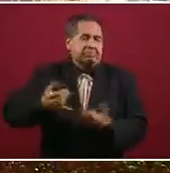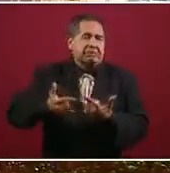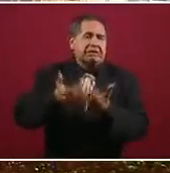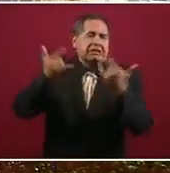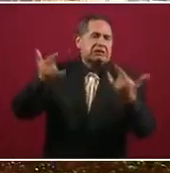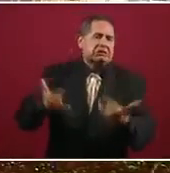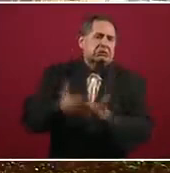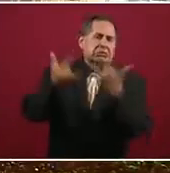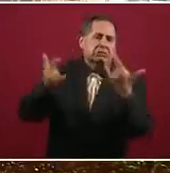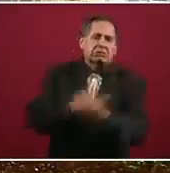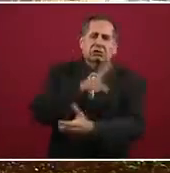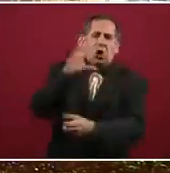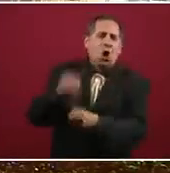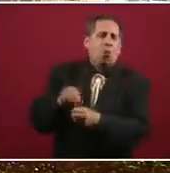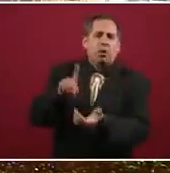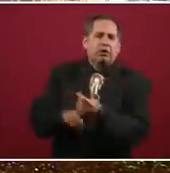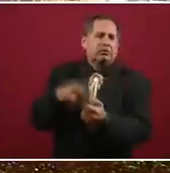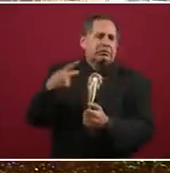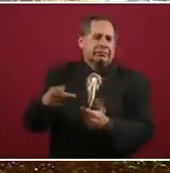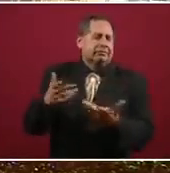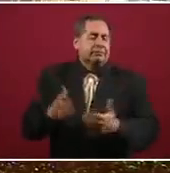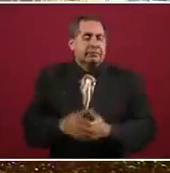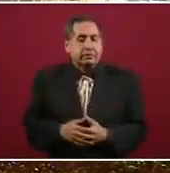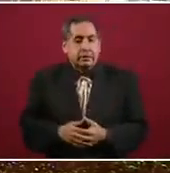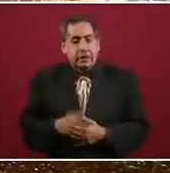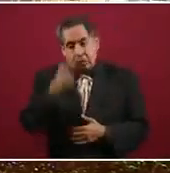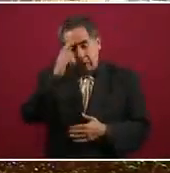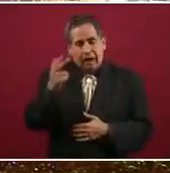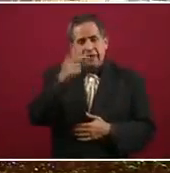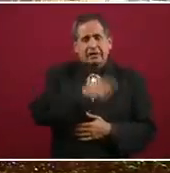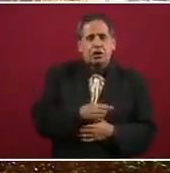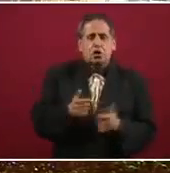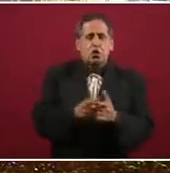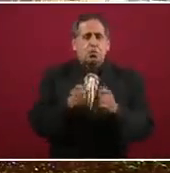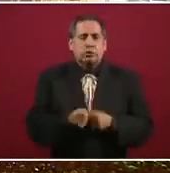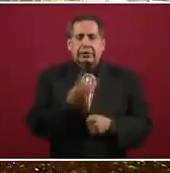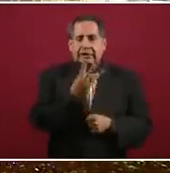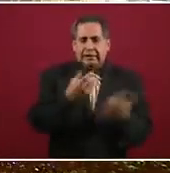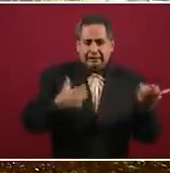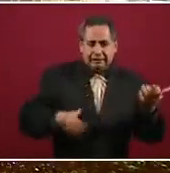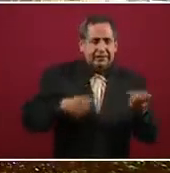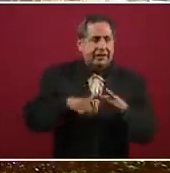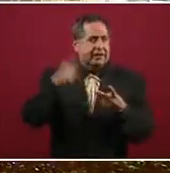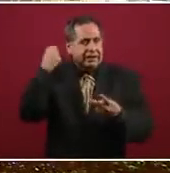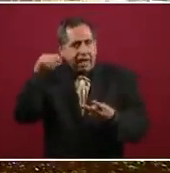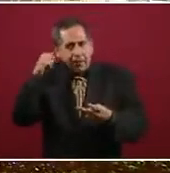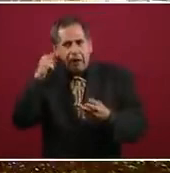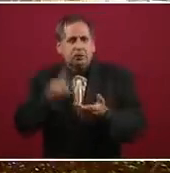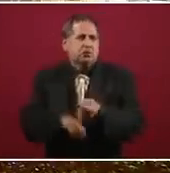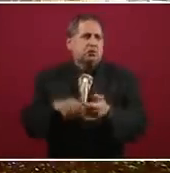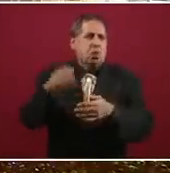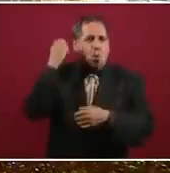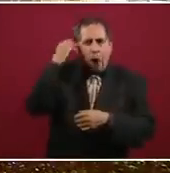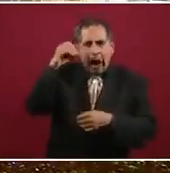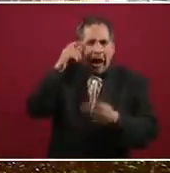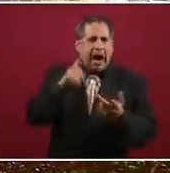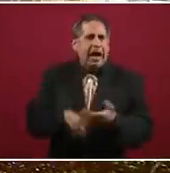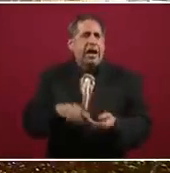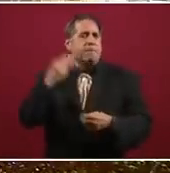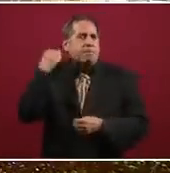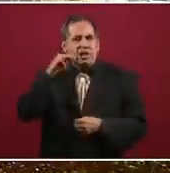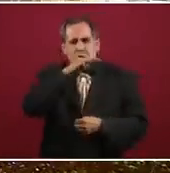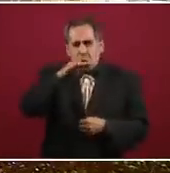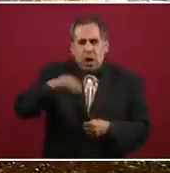A lo largo de la tarde, pues desde luego estuvieron los tríos huastecos, los sones abajeños, escuchamos las pirecuas de